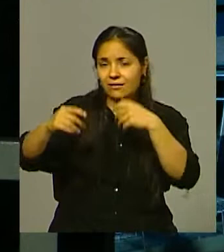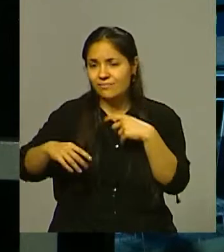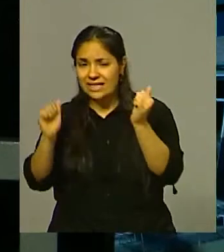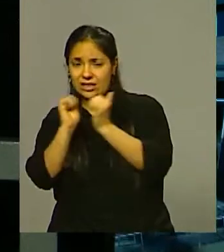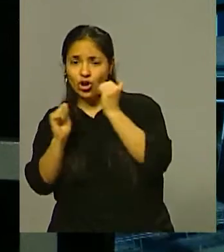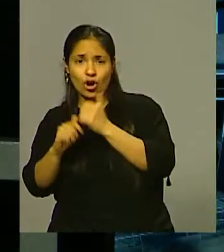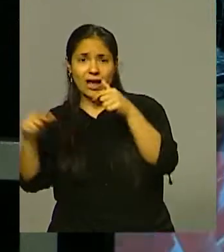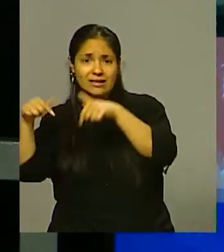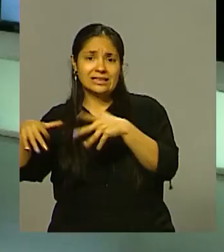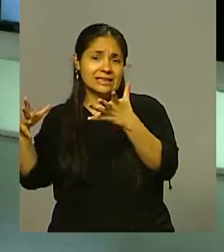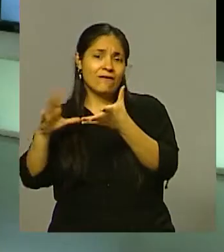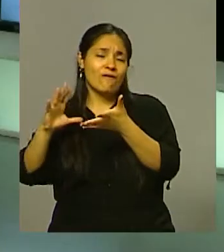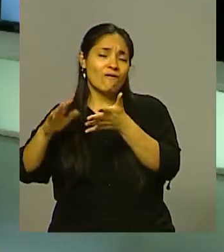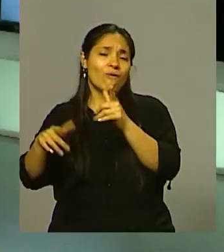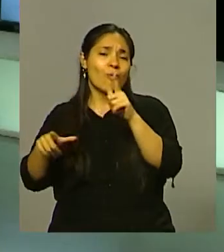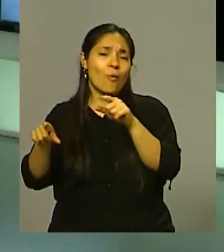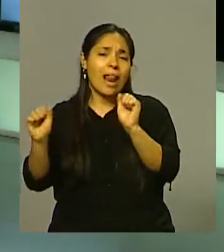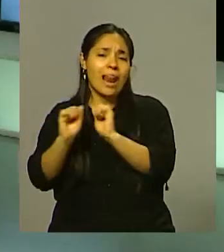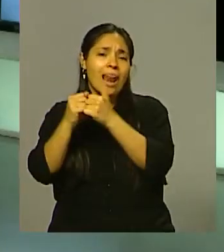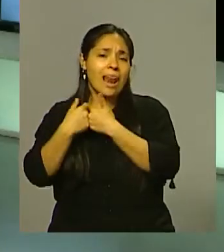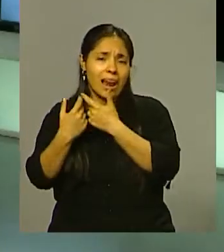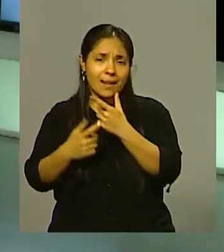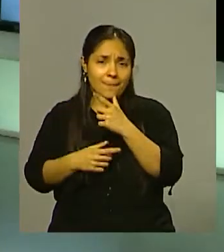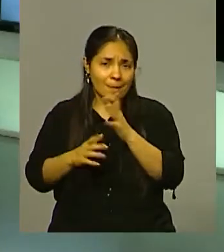pierde. Y en este caso,